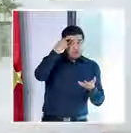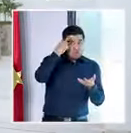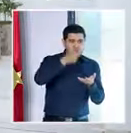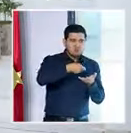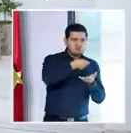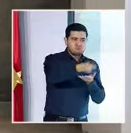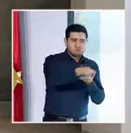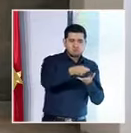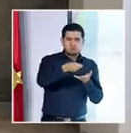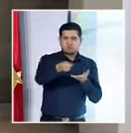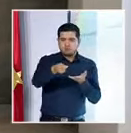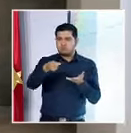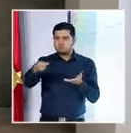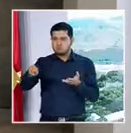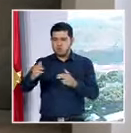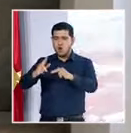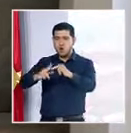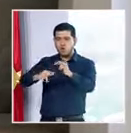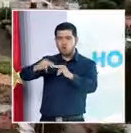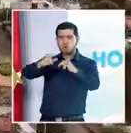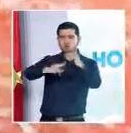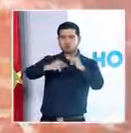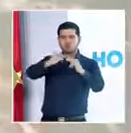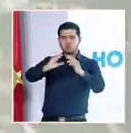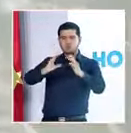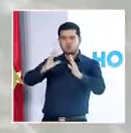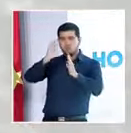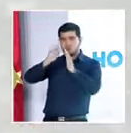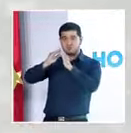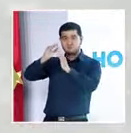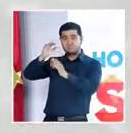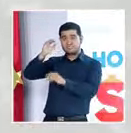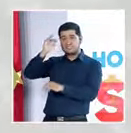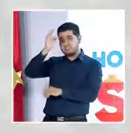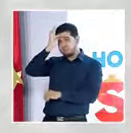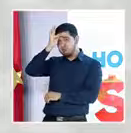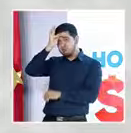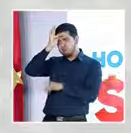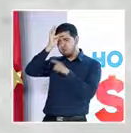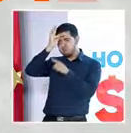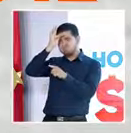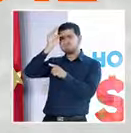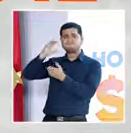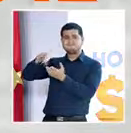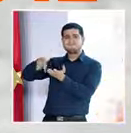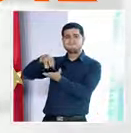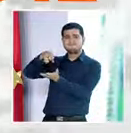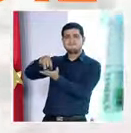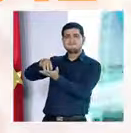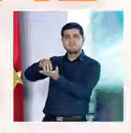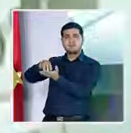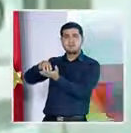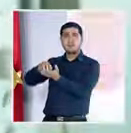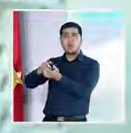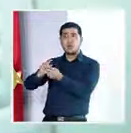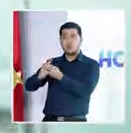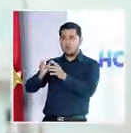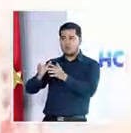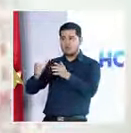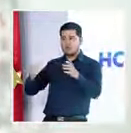pesos para los proyectos construcción del nuevo hospital local Jorge Cristo Sayum de Villa del Rosario y remodelación